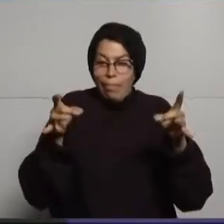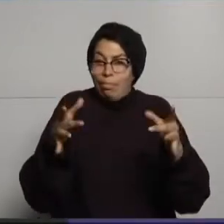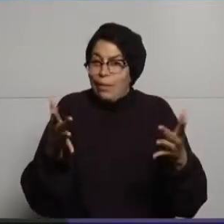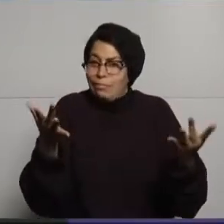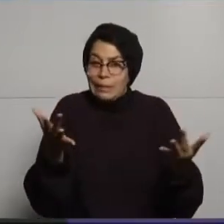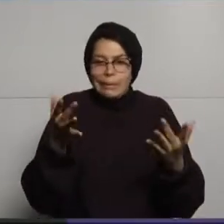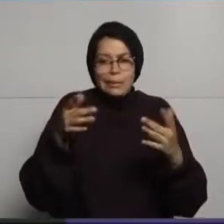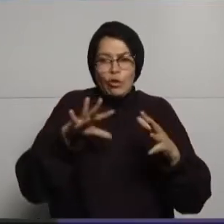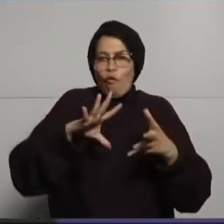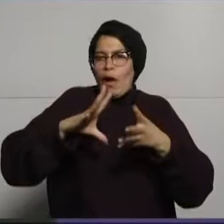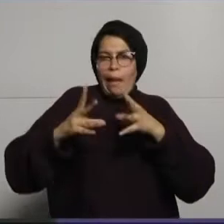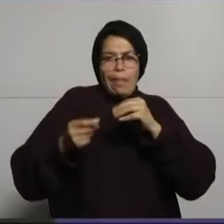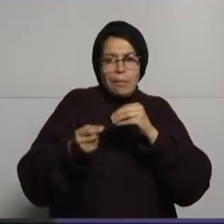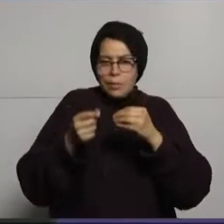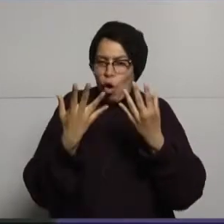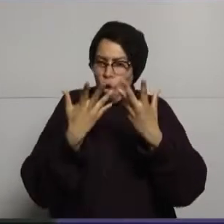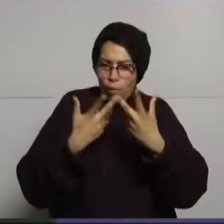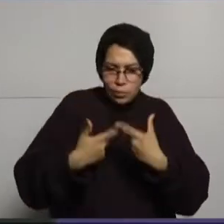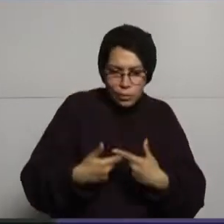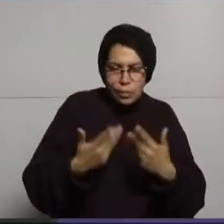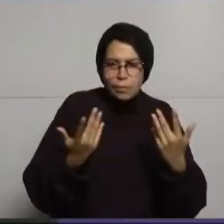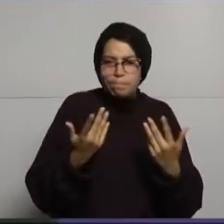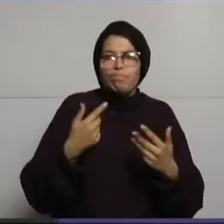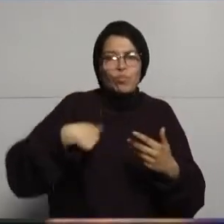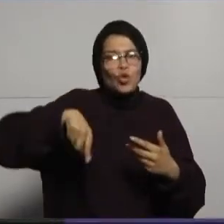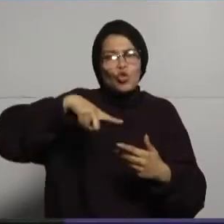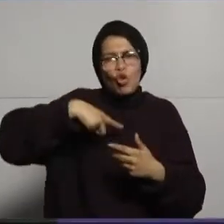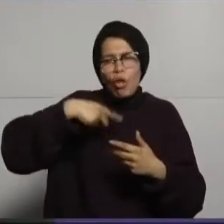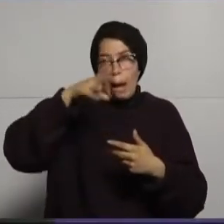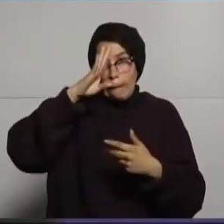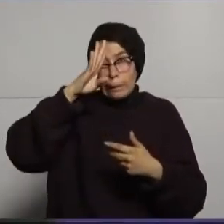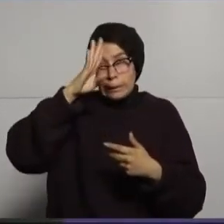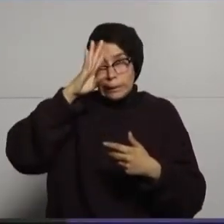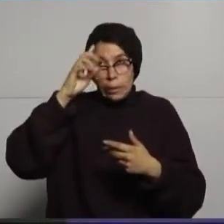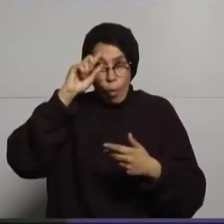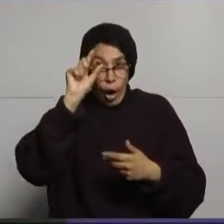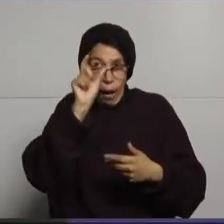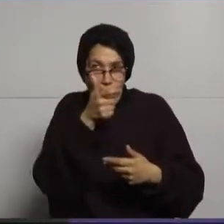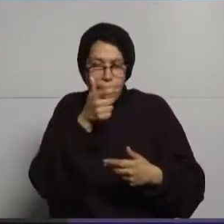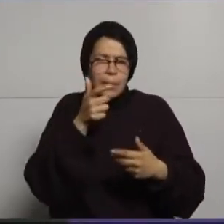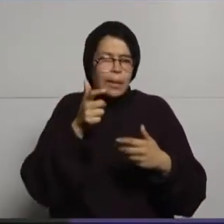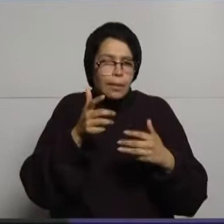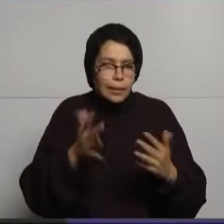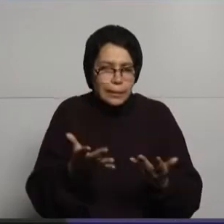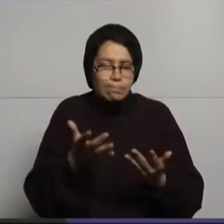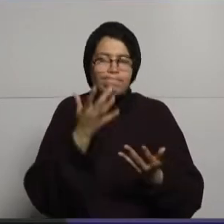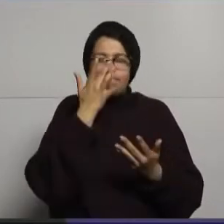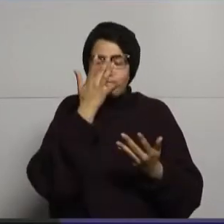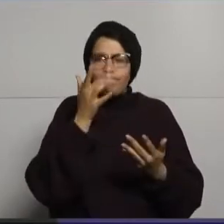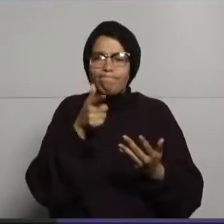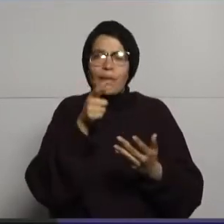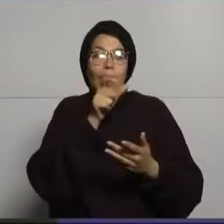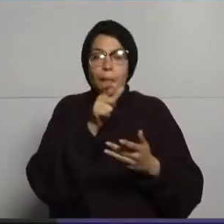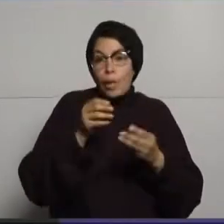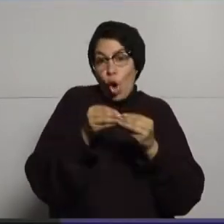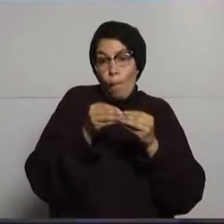creo que ahí aprendimos en pocas semanas una cuestión que seguramente las compañeras puedan explayarse